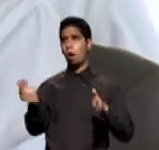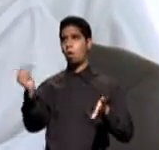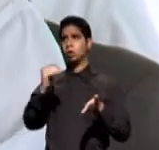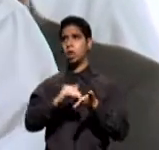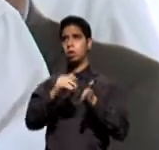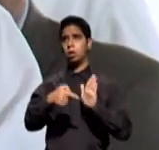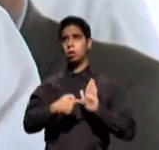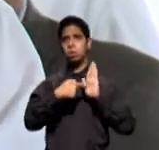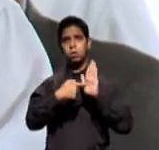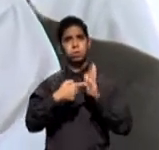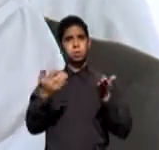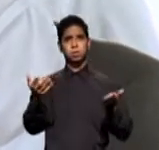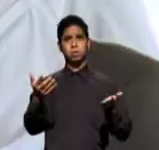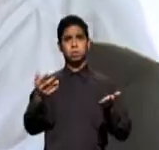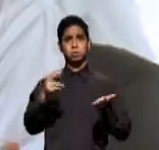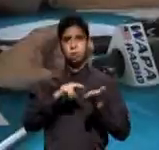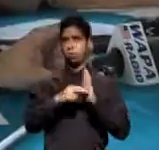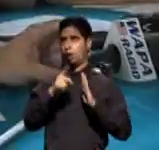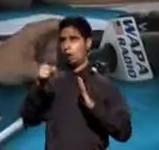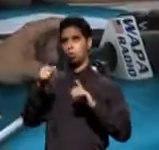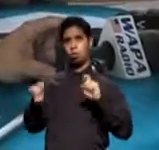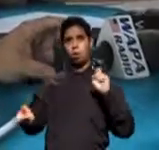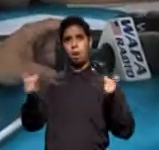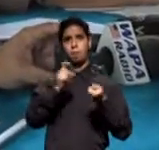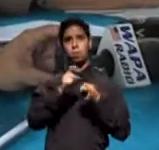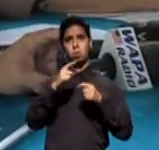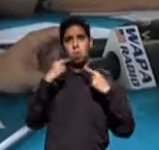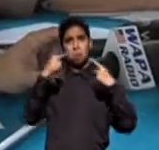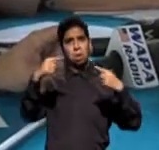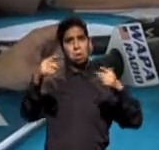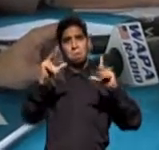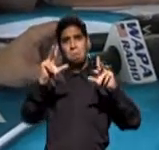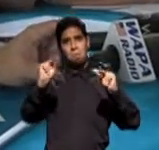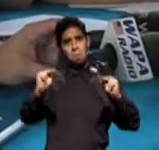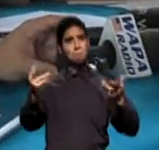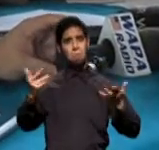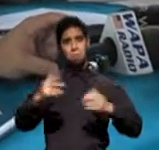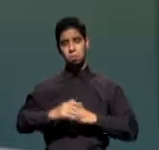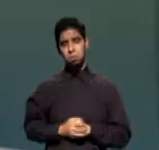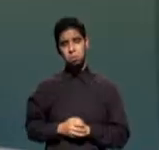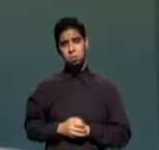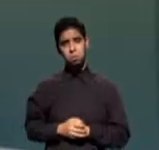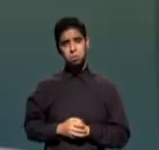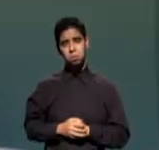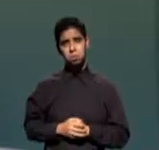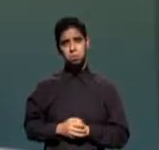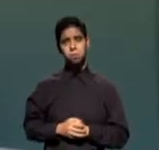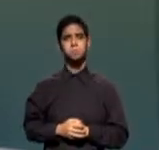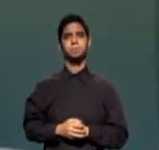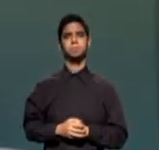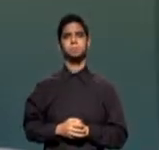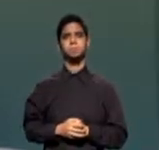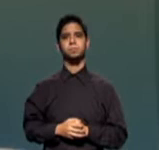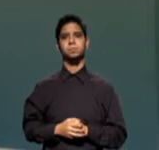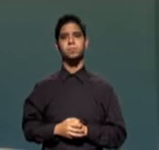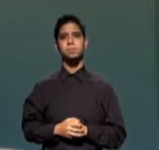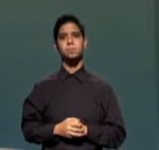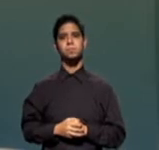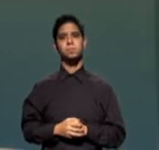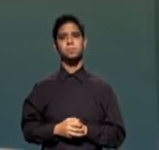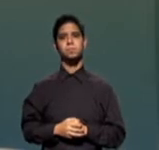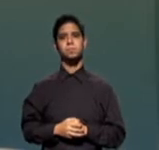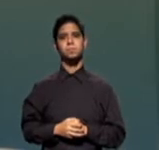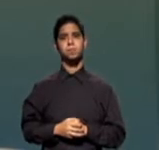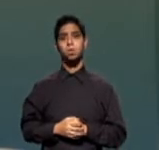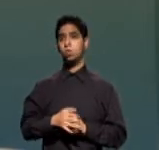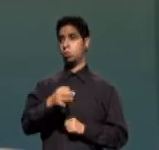resolución, que no se van a lograr grandes cambios. José Alberto Irizarri, Noticias 24/7. Bueno, y a pocos días para la